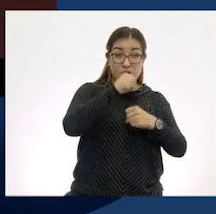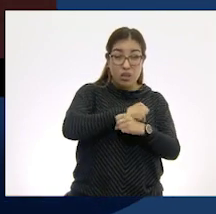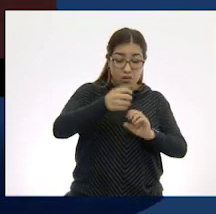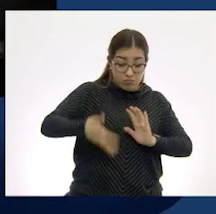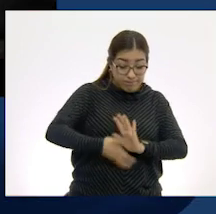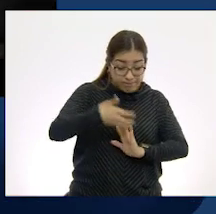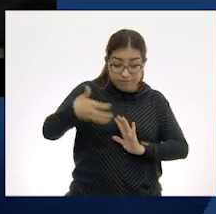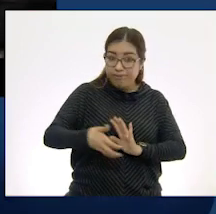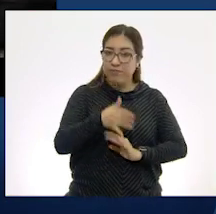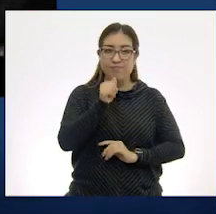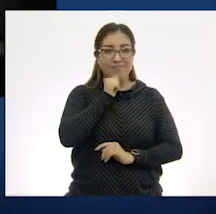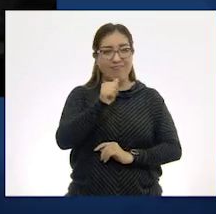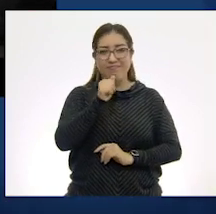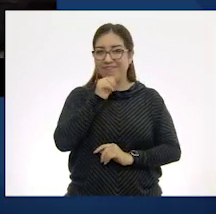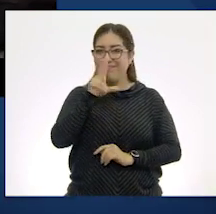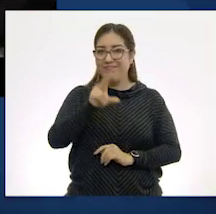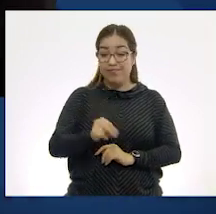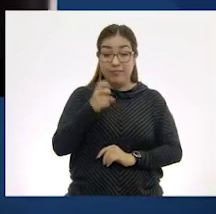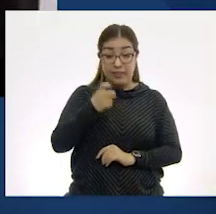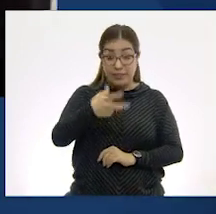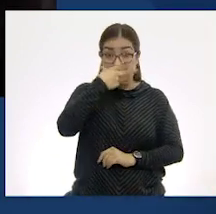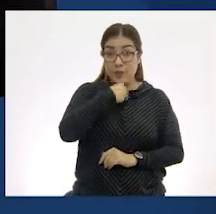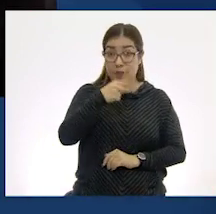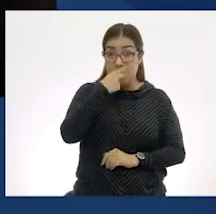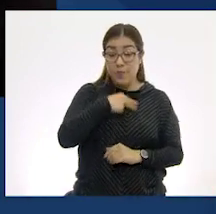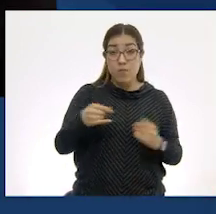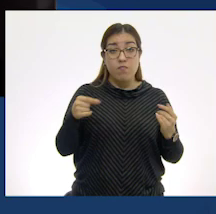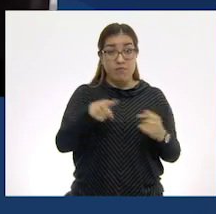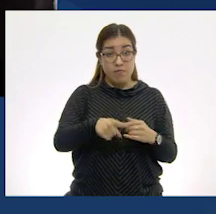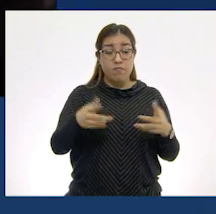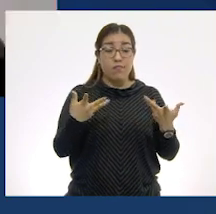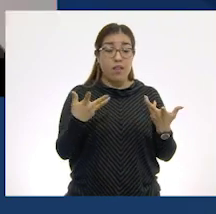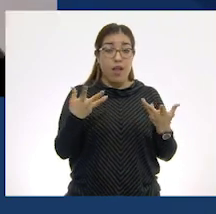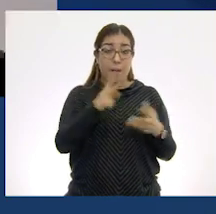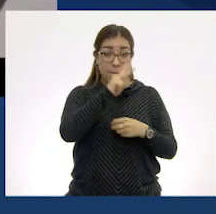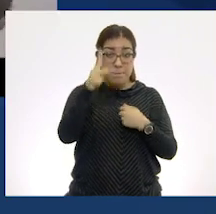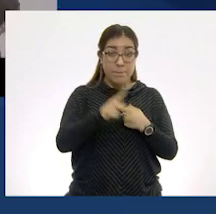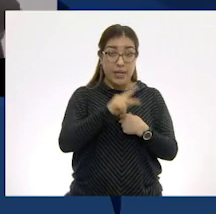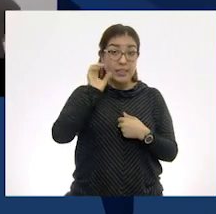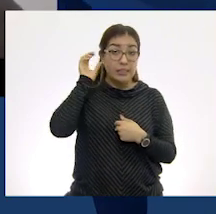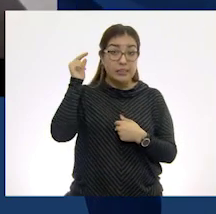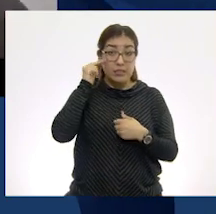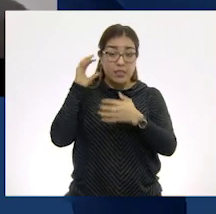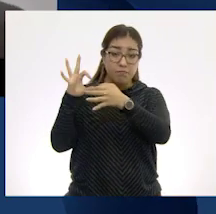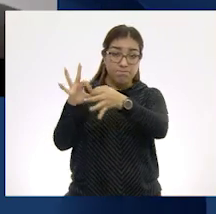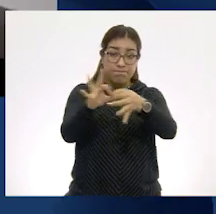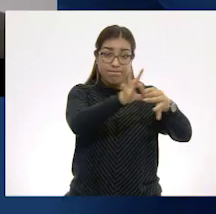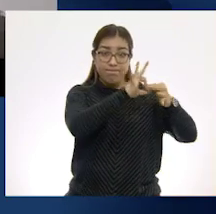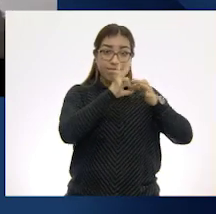a.C. Pero así como Qin Shi Huang unificó a China y unió las murallas del norte para